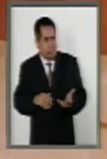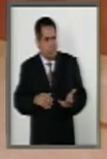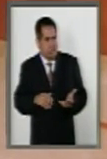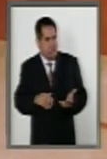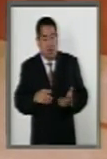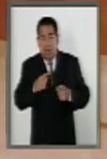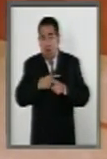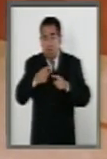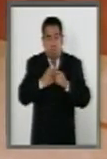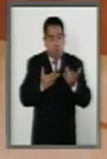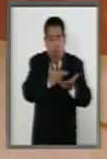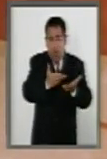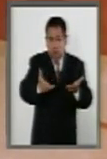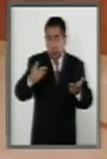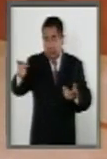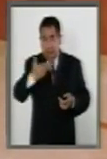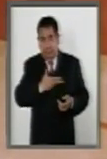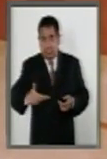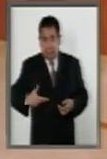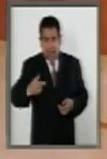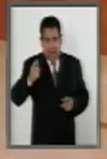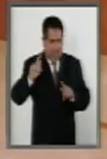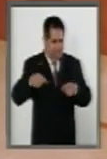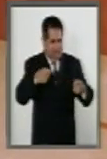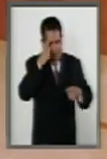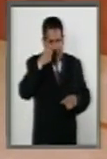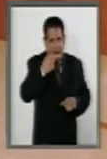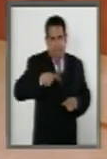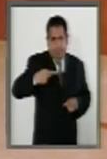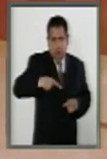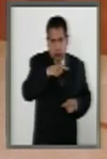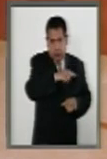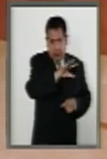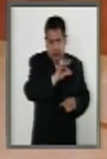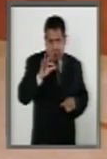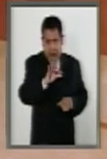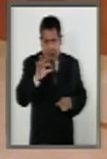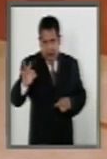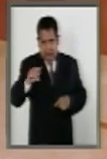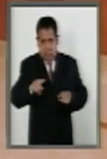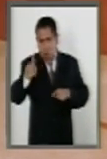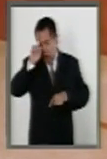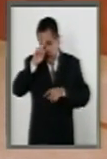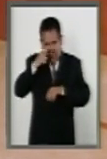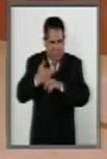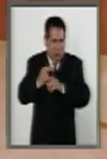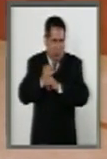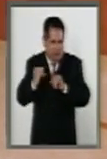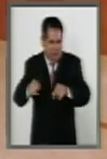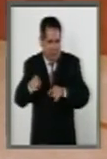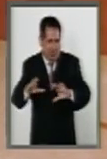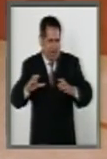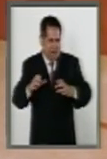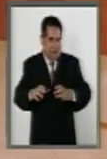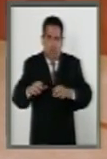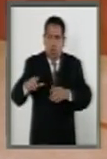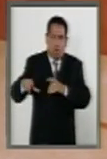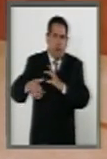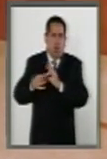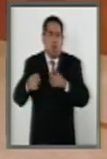las propuestas que propone el Ejecutivo para ocupar cargos de consejeros independientes de los órganos de gobierno,